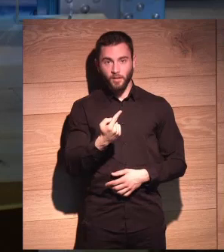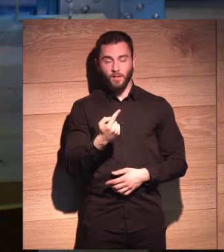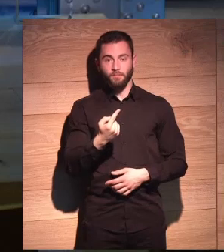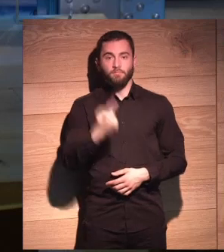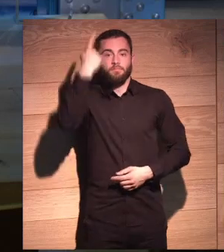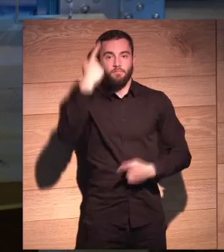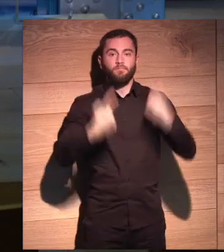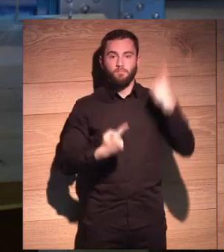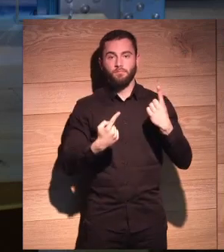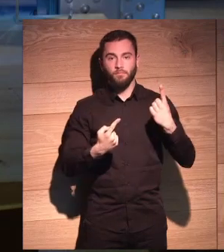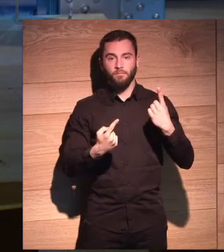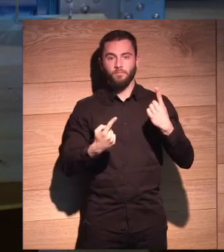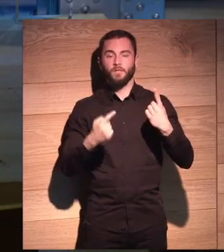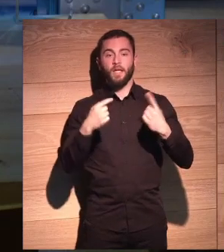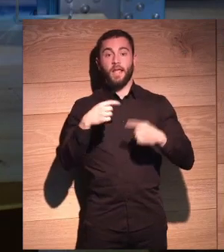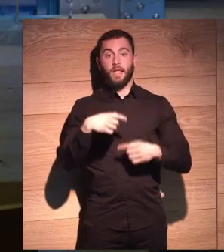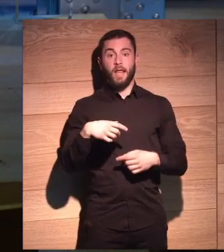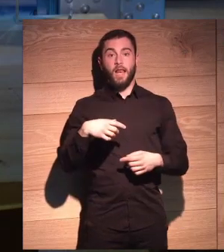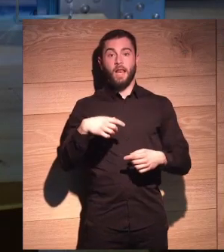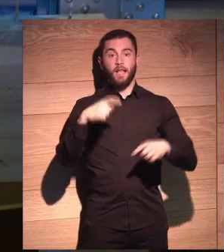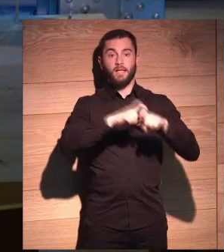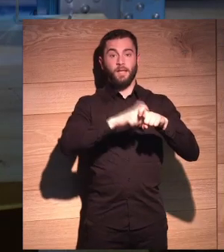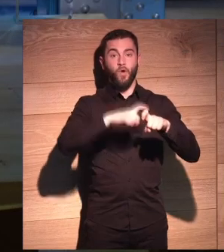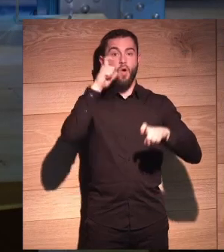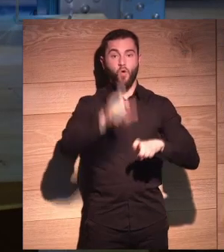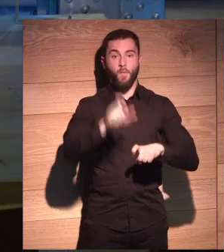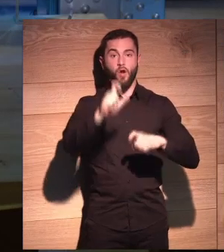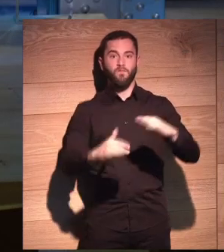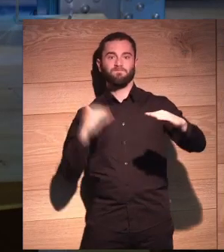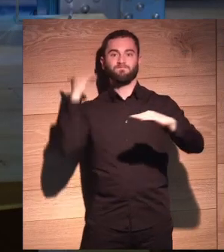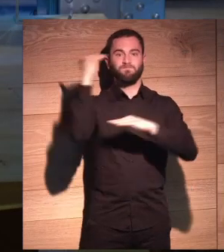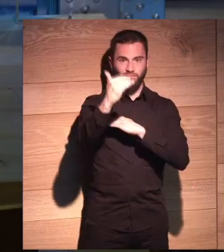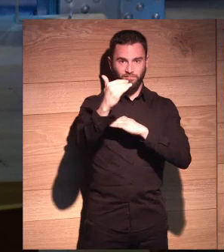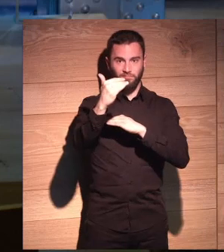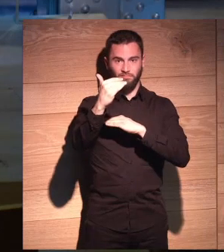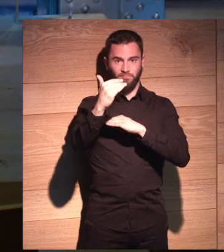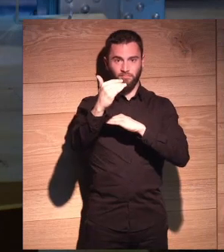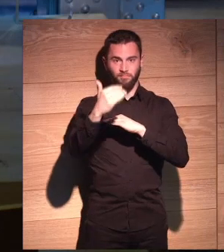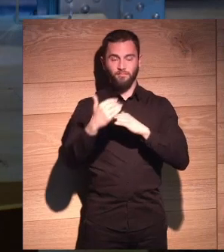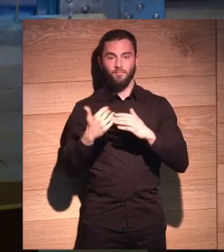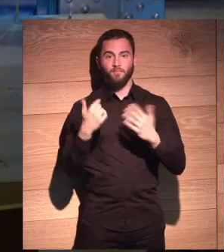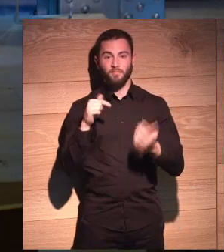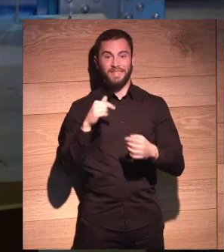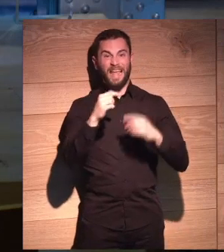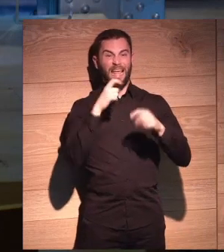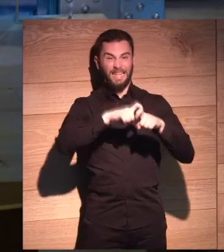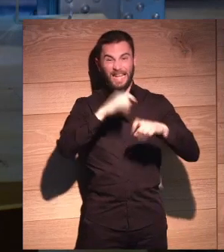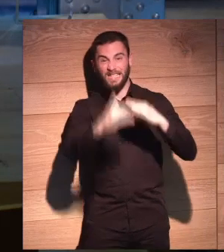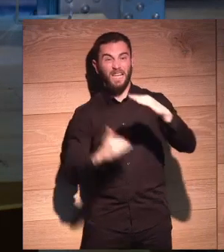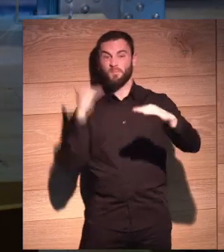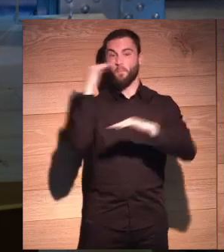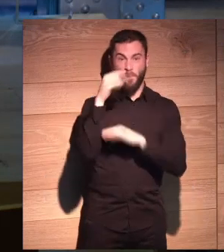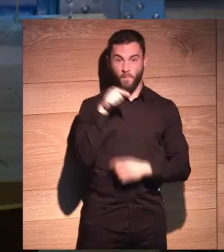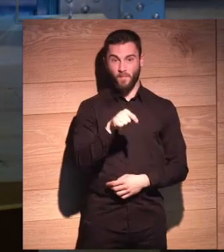diseño de la transespecie. O sea, ya no estamos en los temas de ideología de género, sino estamos ya en lo que es la transespecie,